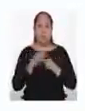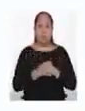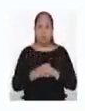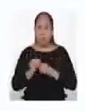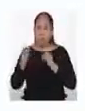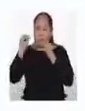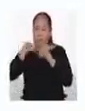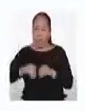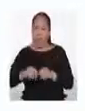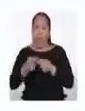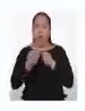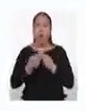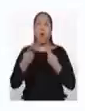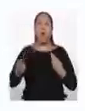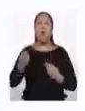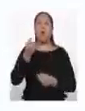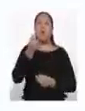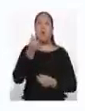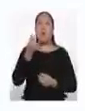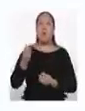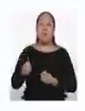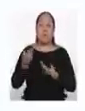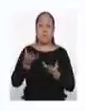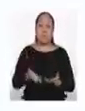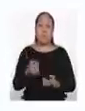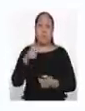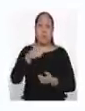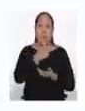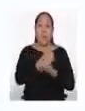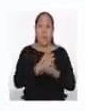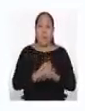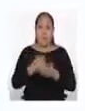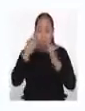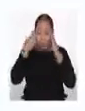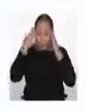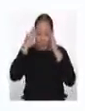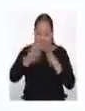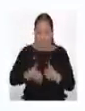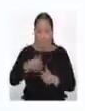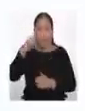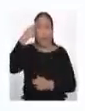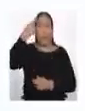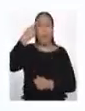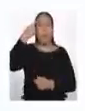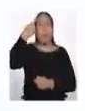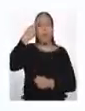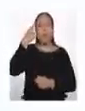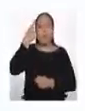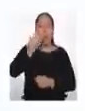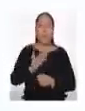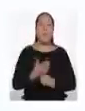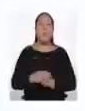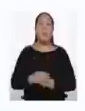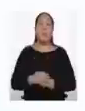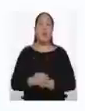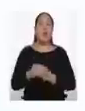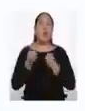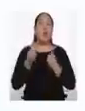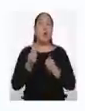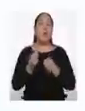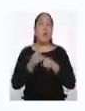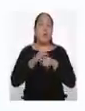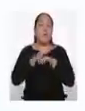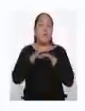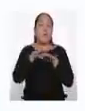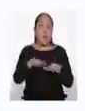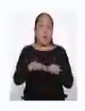asignar los recursos económicos. Este episodio está pensado para que reflexionemos sobre cómo